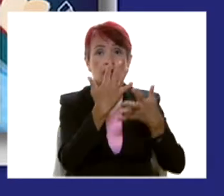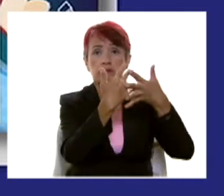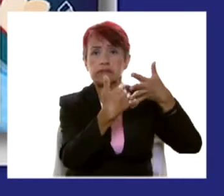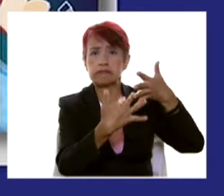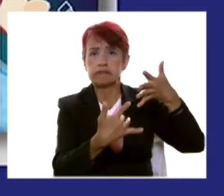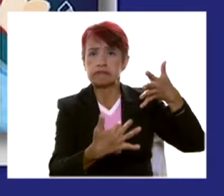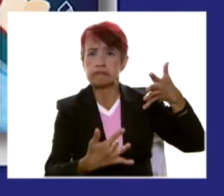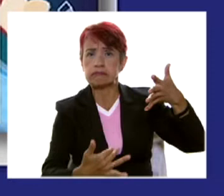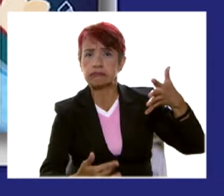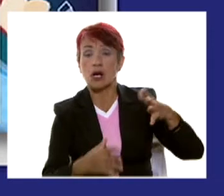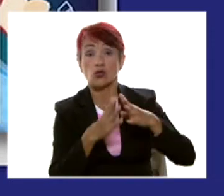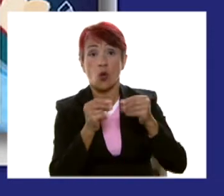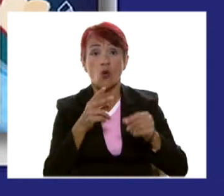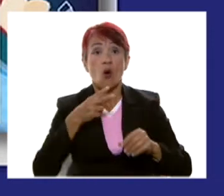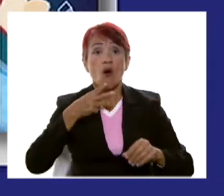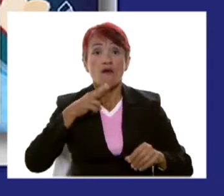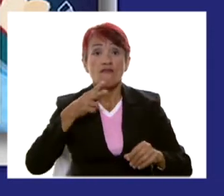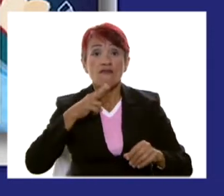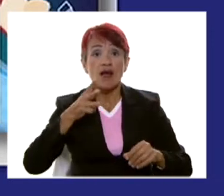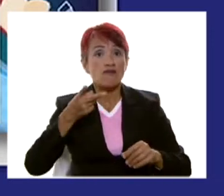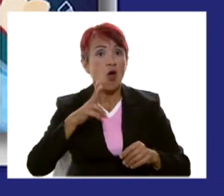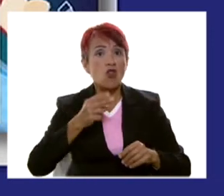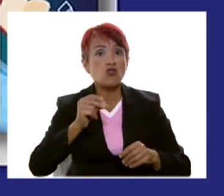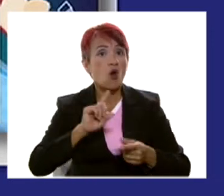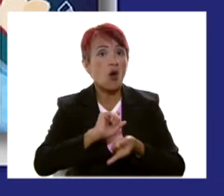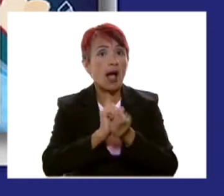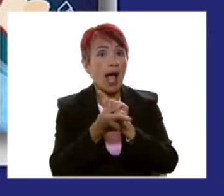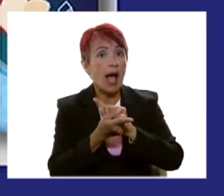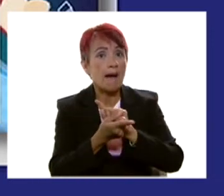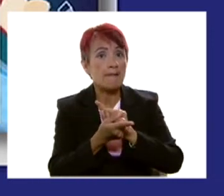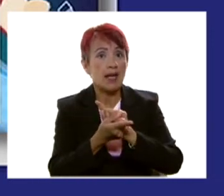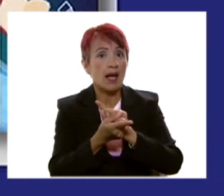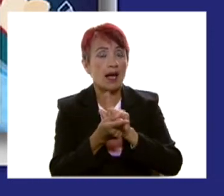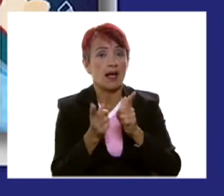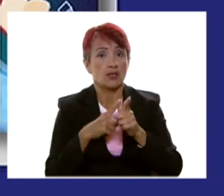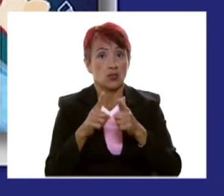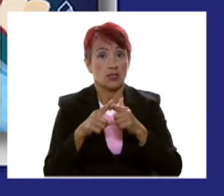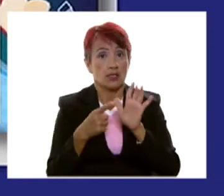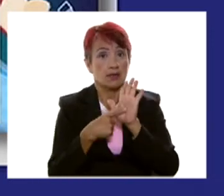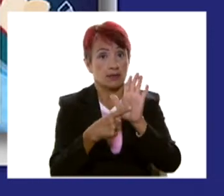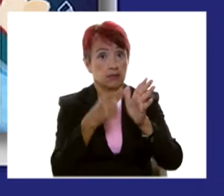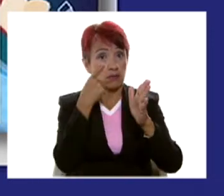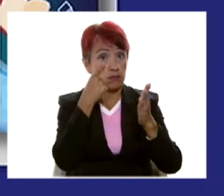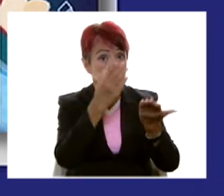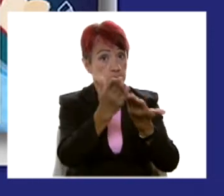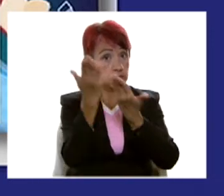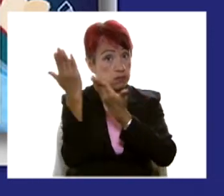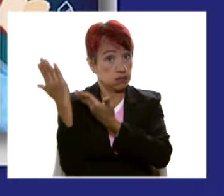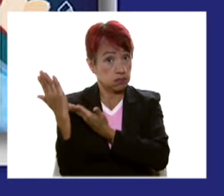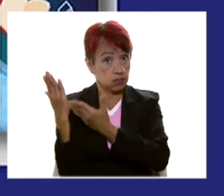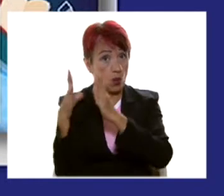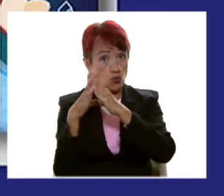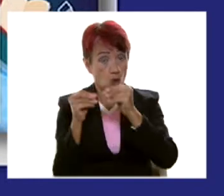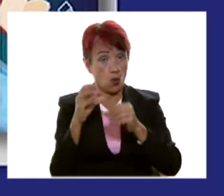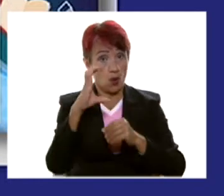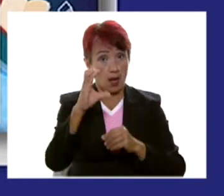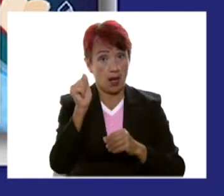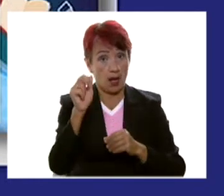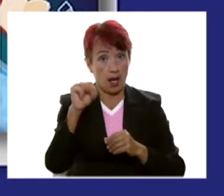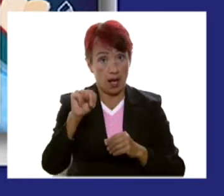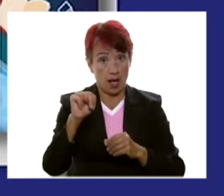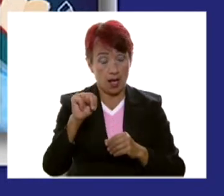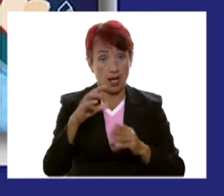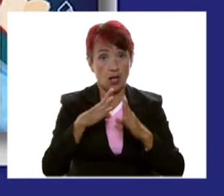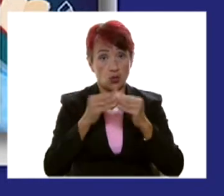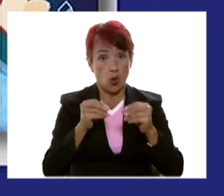sucesivamente. Fíjense que el verbo no cambia, ¿ok? Esta imagen les explica gráficamente, está el verbo can,